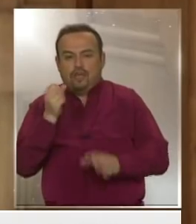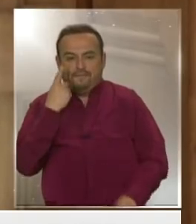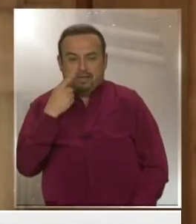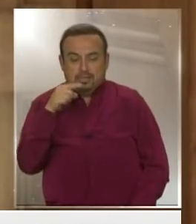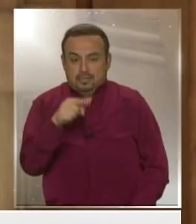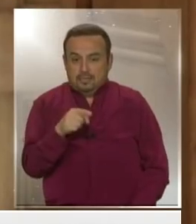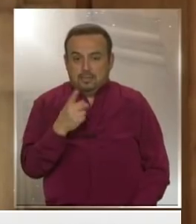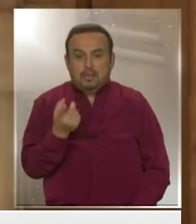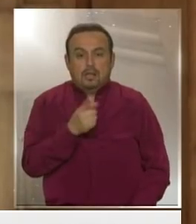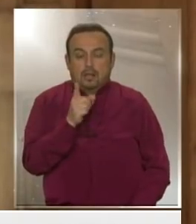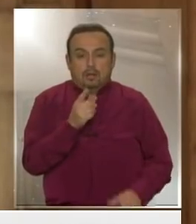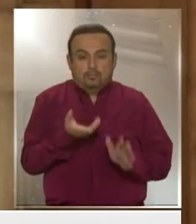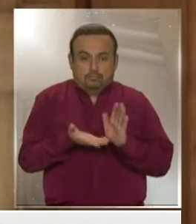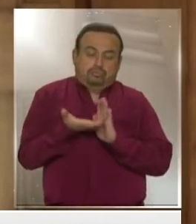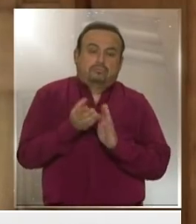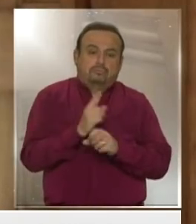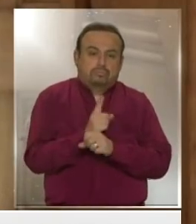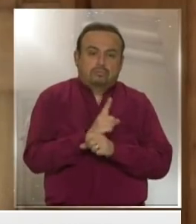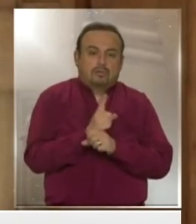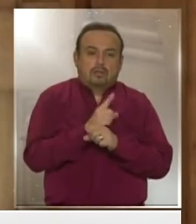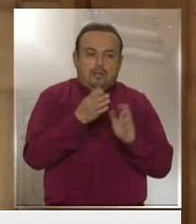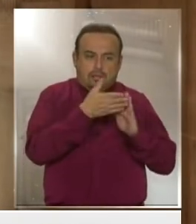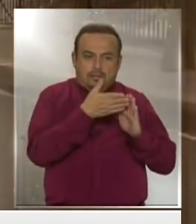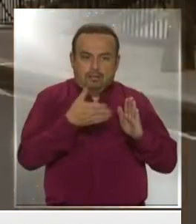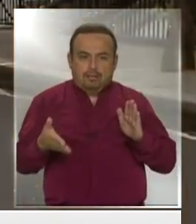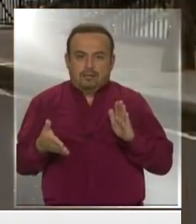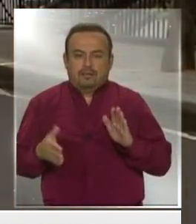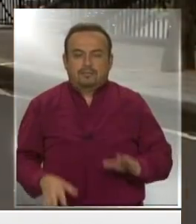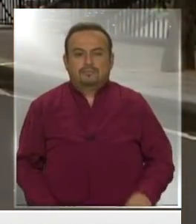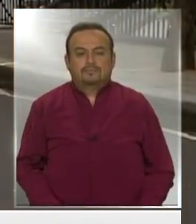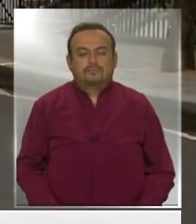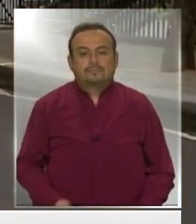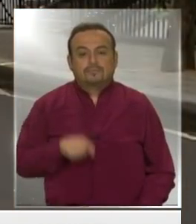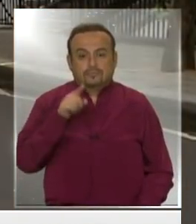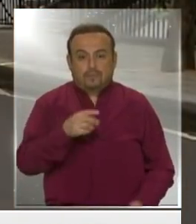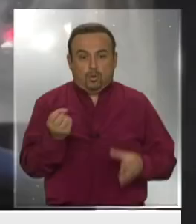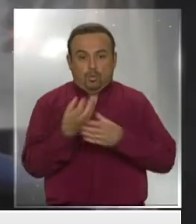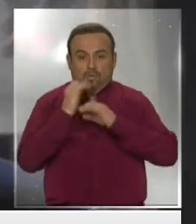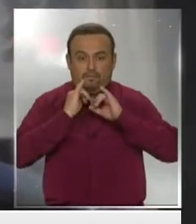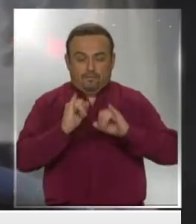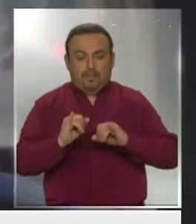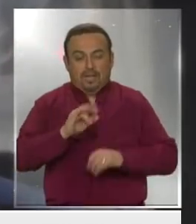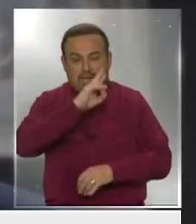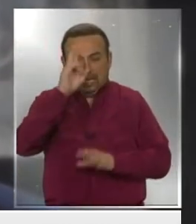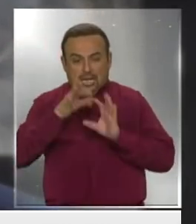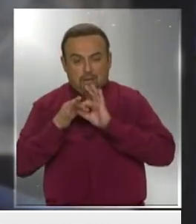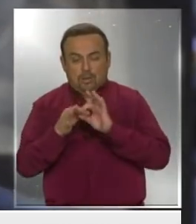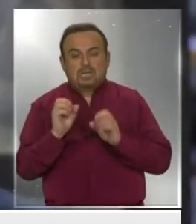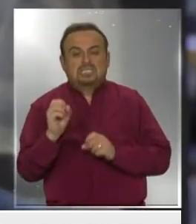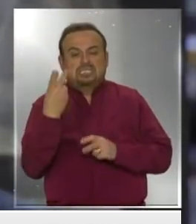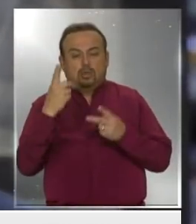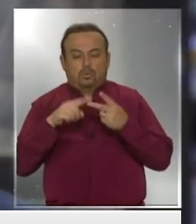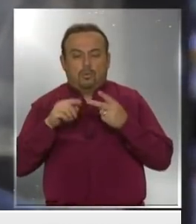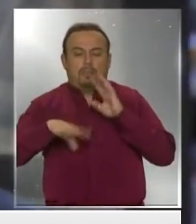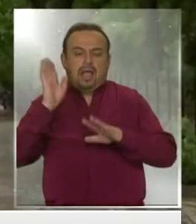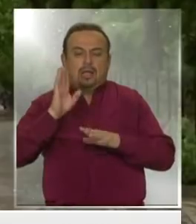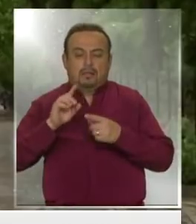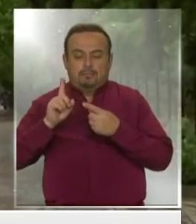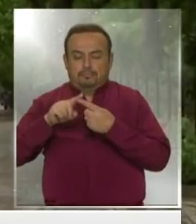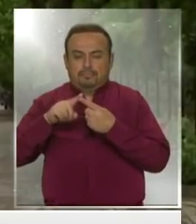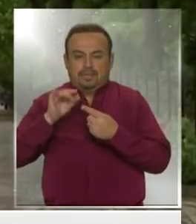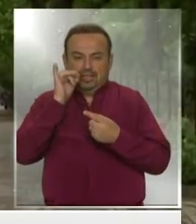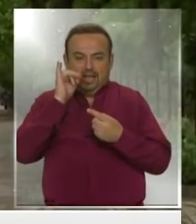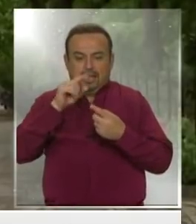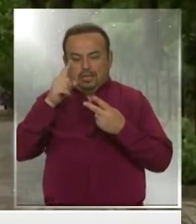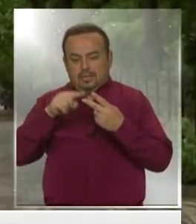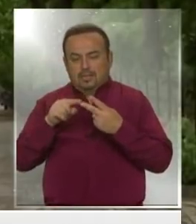no representan un aumento repentino en el número de muertes. Con este nuevo reporte, el Reino Unido tiene el segundo mayor número de muertes